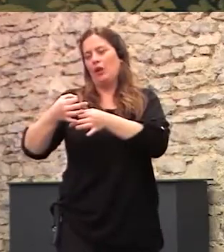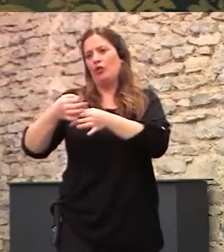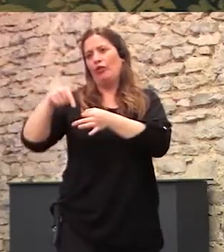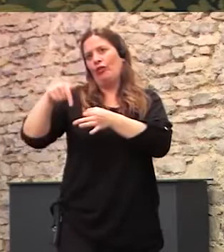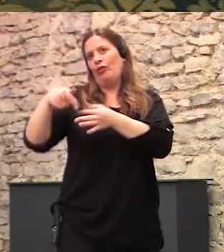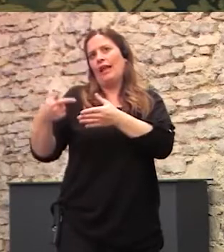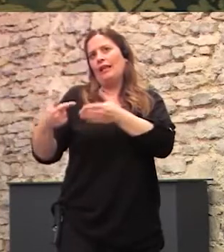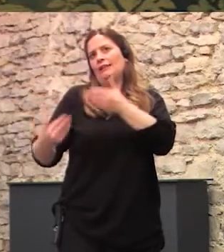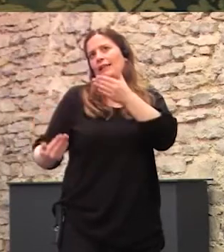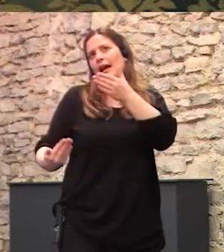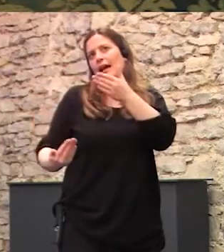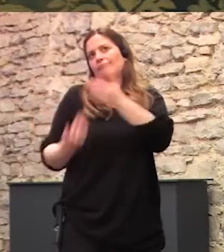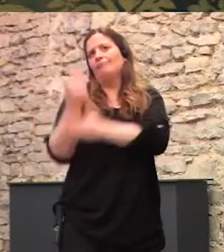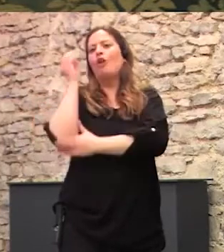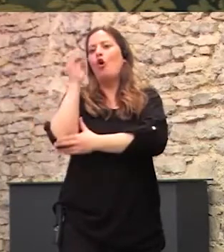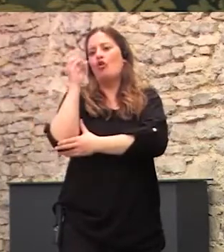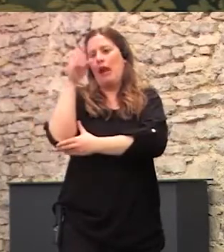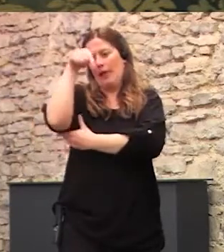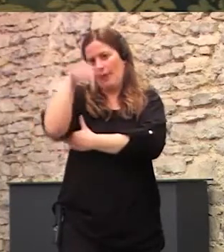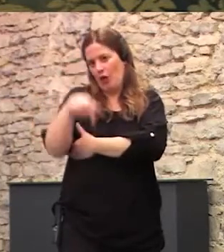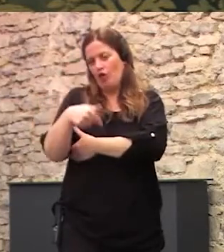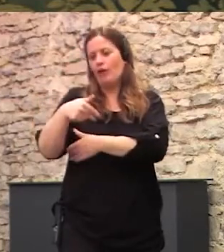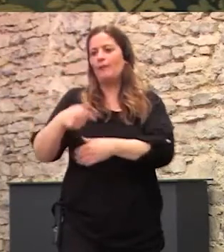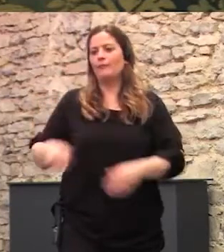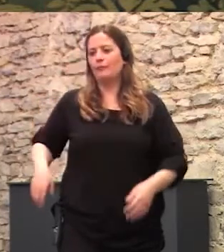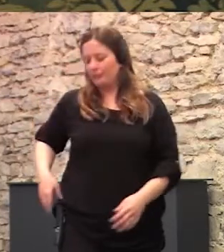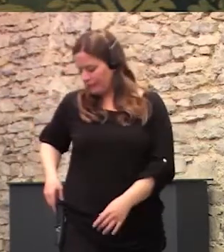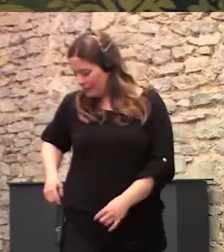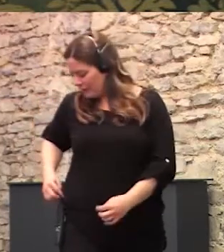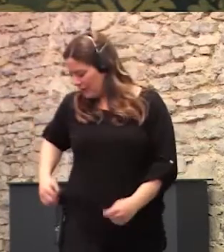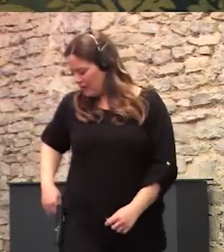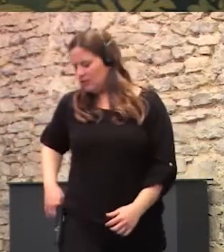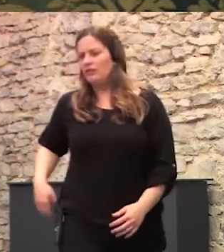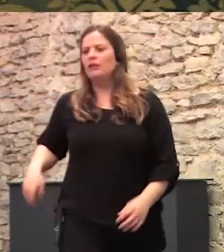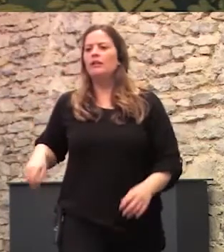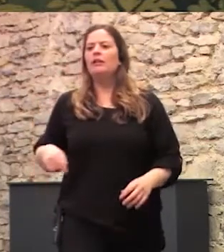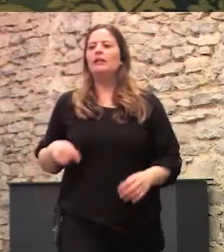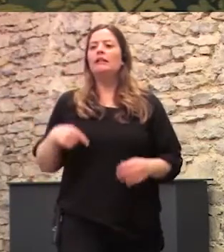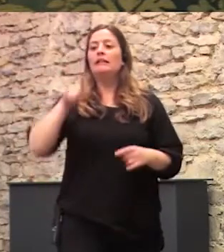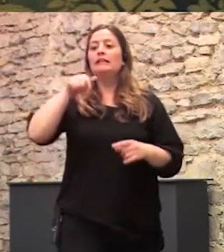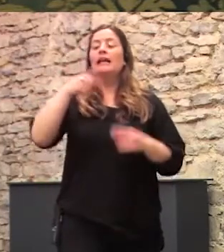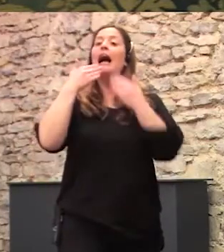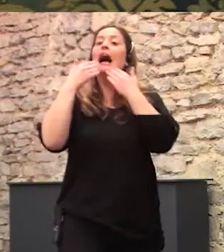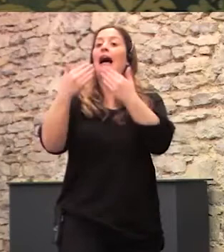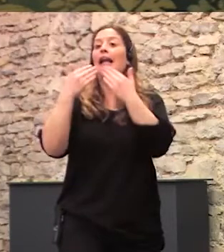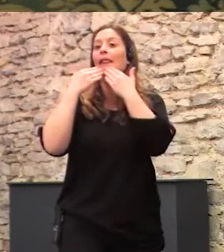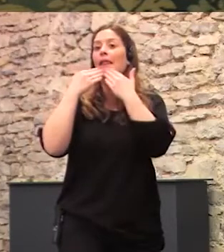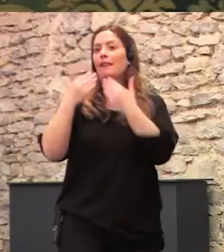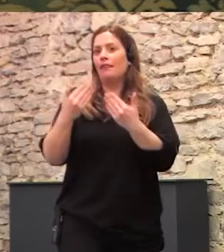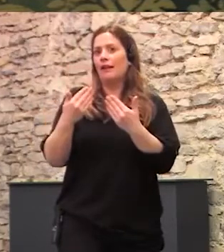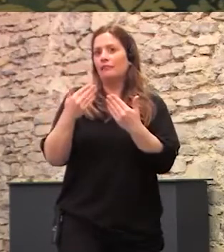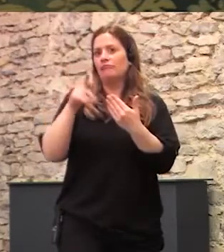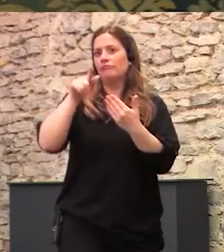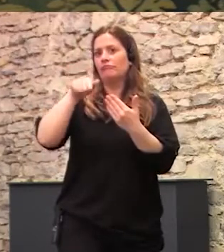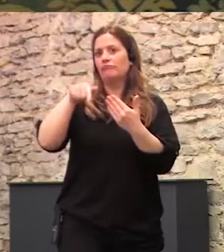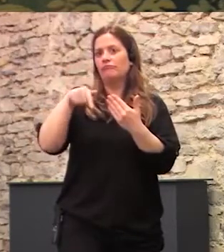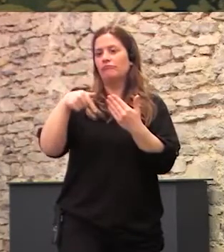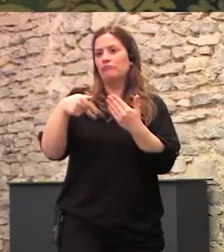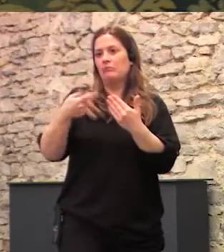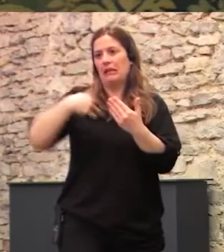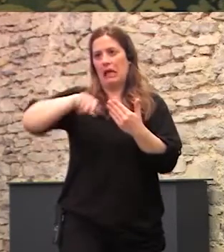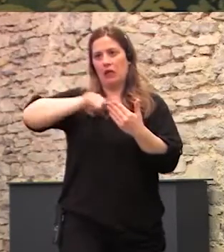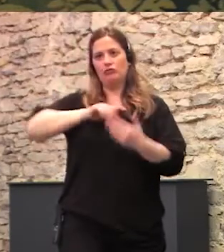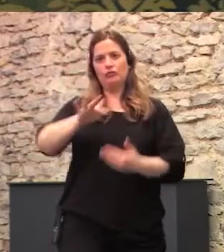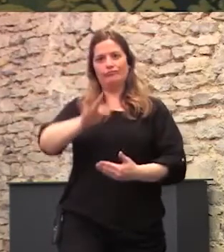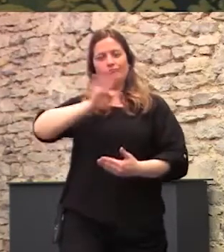de la charla de hoy, del encuentro de hoy, y agradecida a que nos den también la palabra,